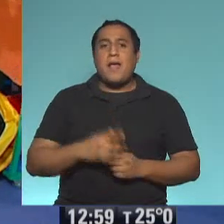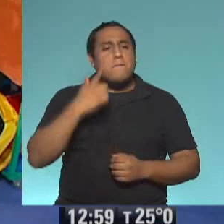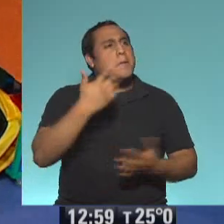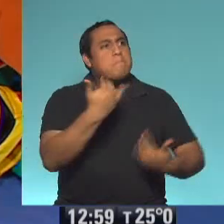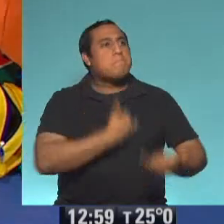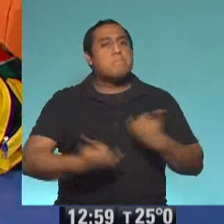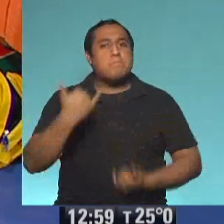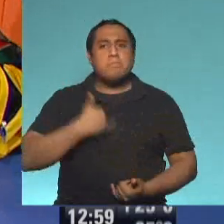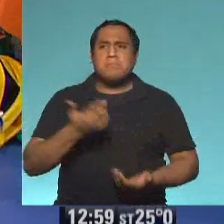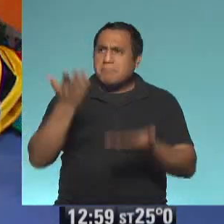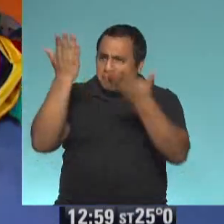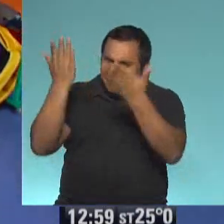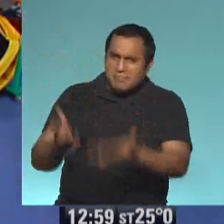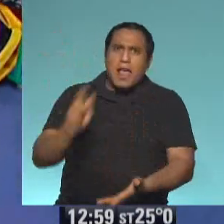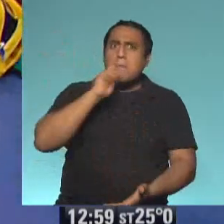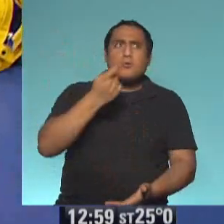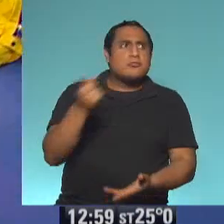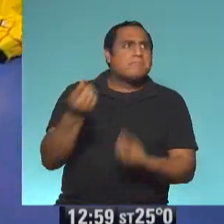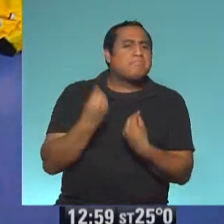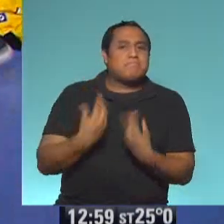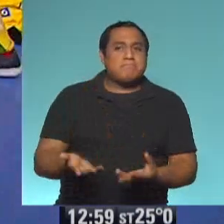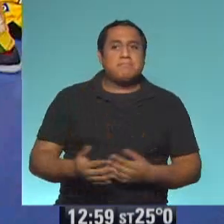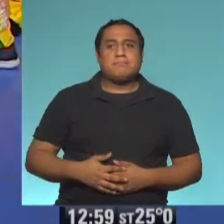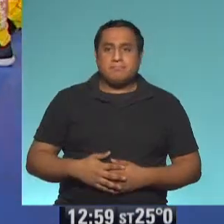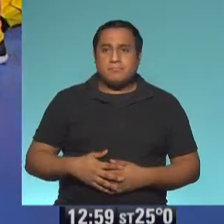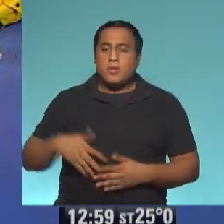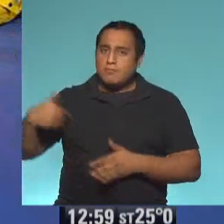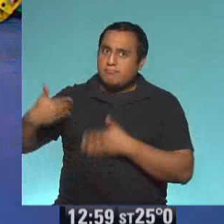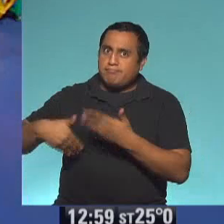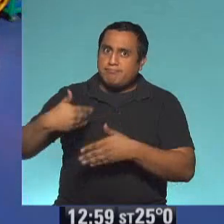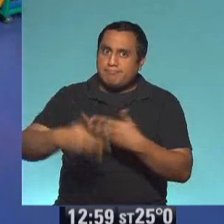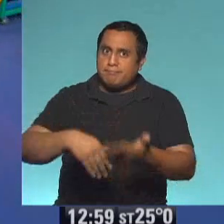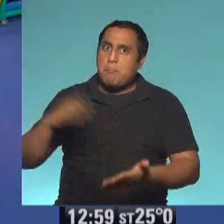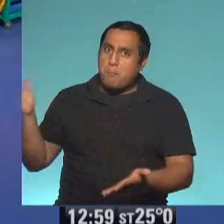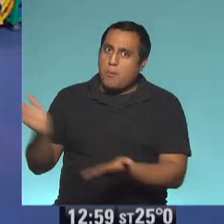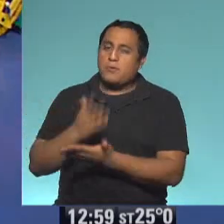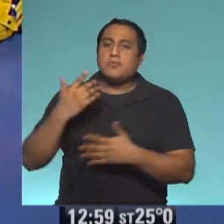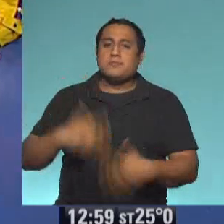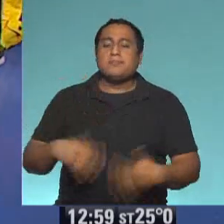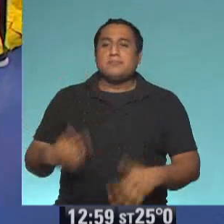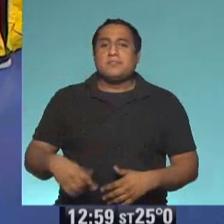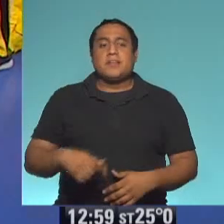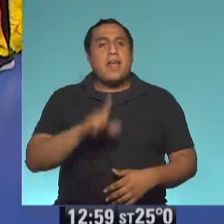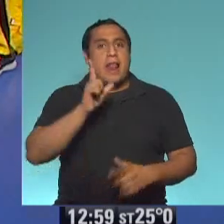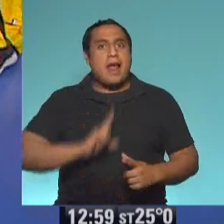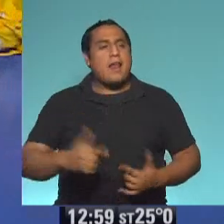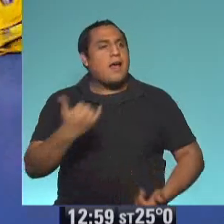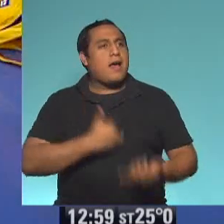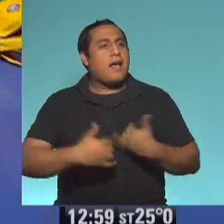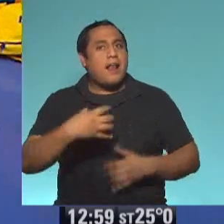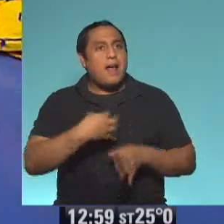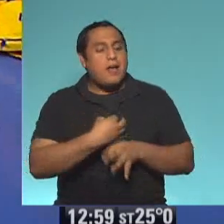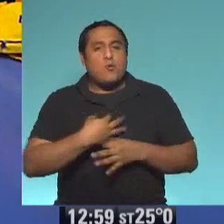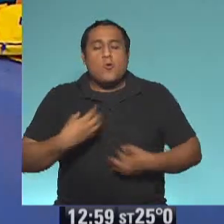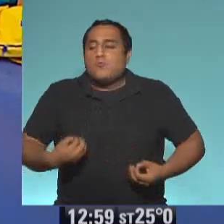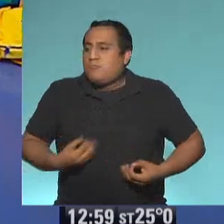Contanos toda esta locura hermosa que hiciste. Es un gran proceso productivo, me estuvo inspirando ahí en las clases de la señora Lara, como siempre.